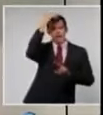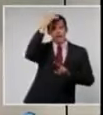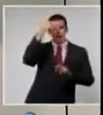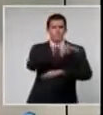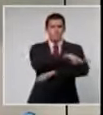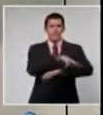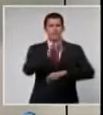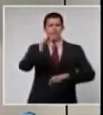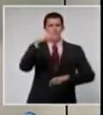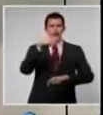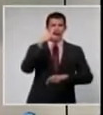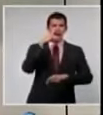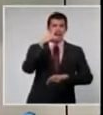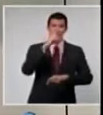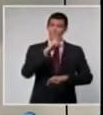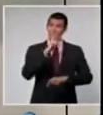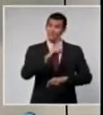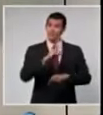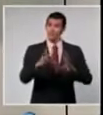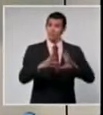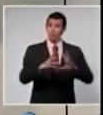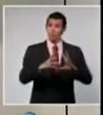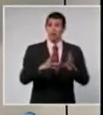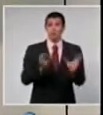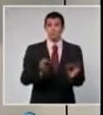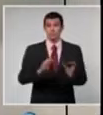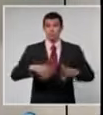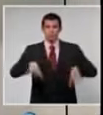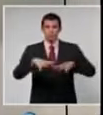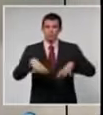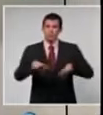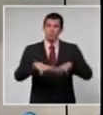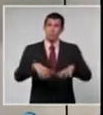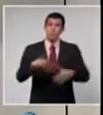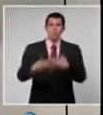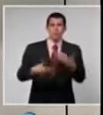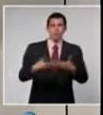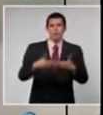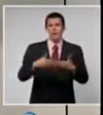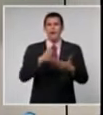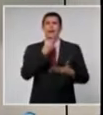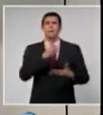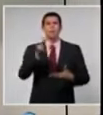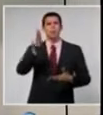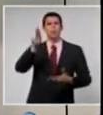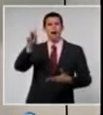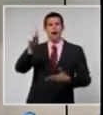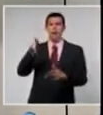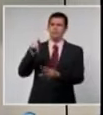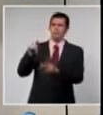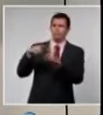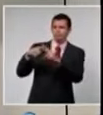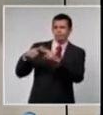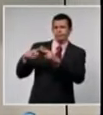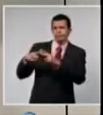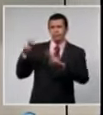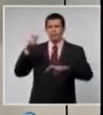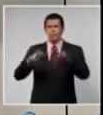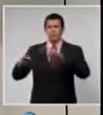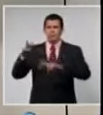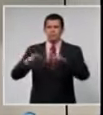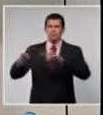esto sucedía en un contexto en el que el Organismo Internacional de Energía Atómica de Naciones Unidas había ratificado más de una decena de veces